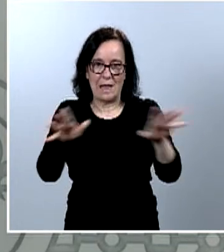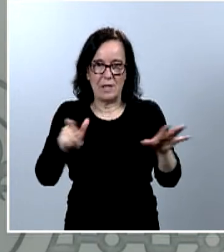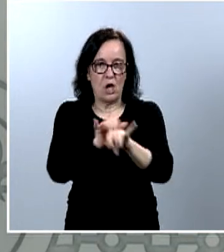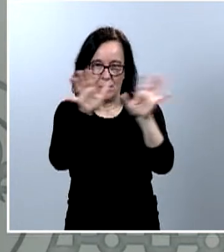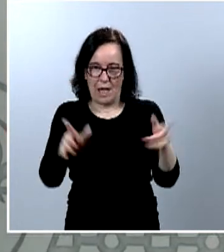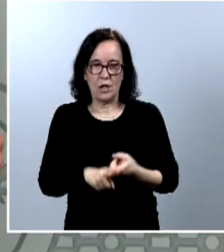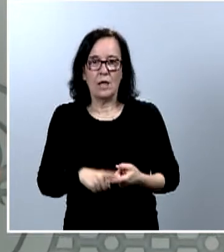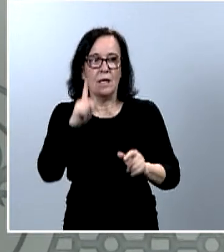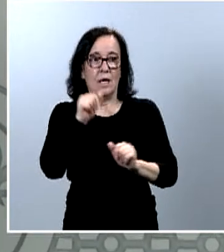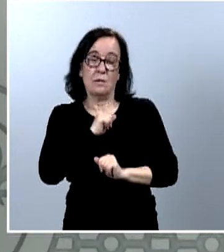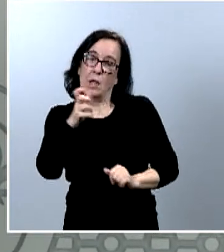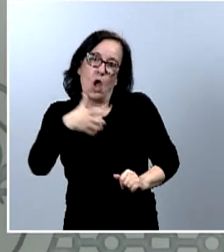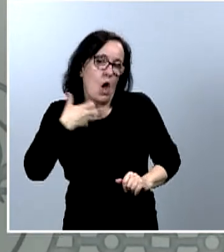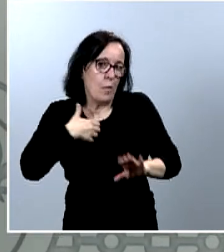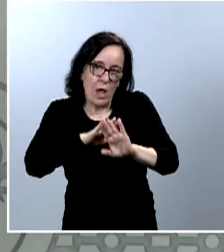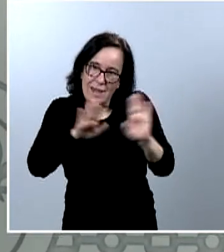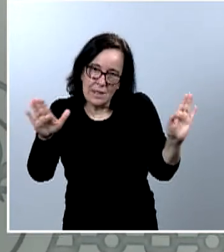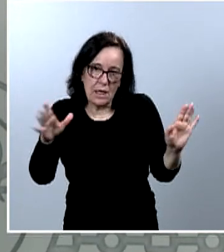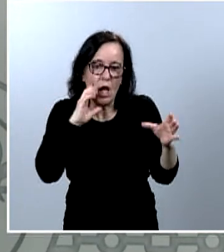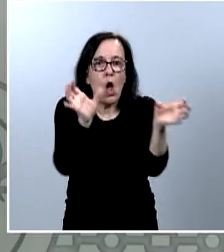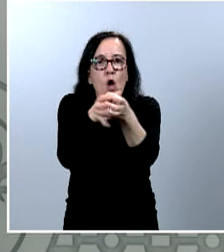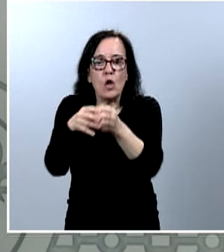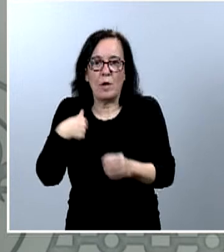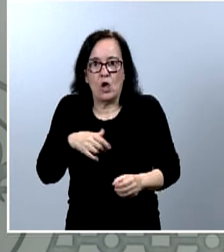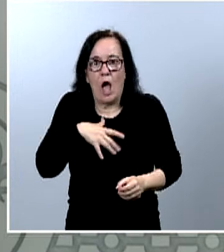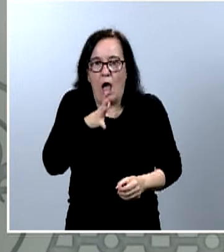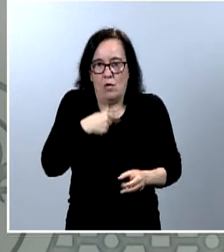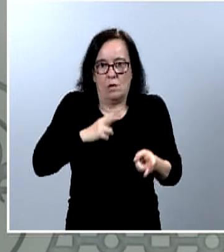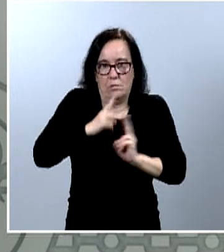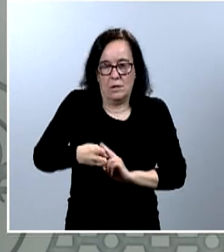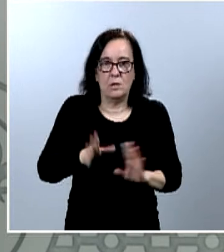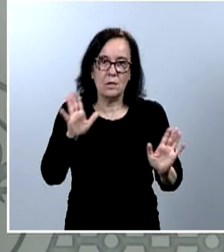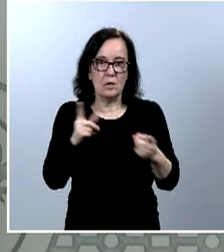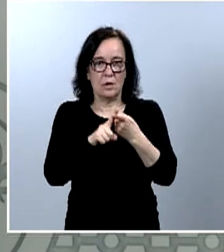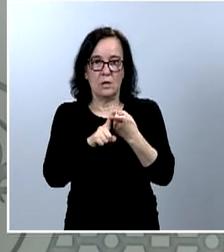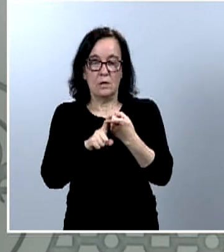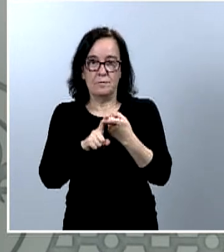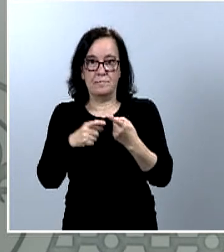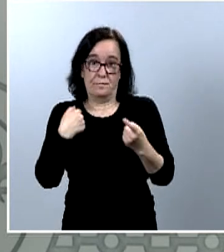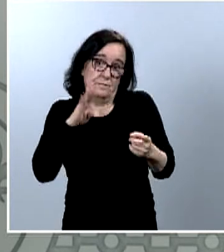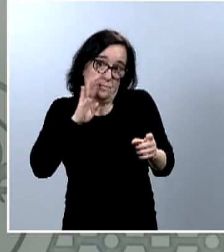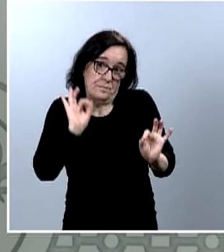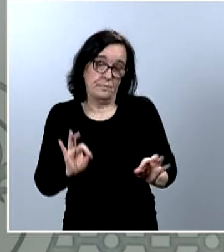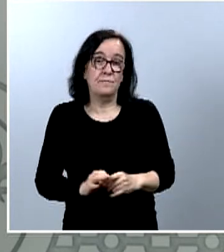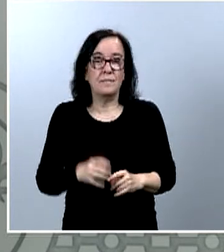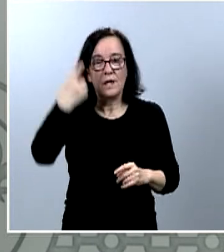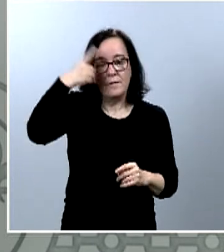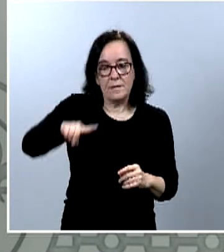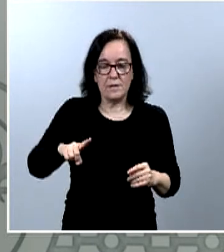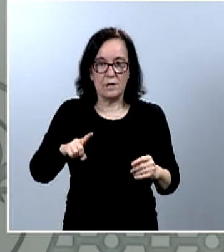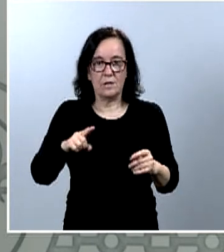que no se moleste ninguno de los grupos a los que les puede afectar, pero son los que tenemos. Sabemos que tenemos un núcleo de